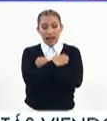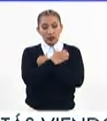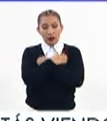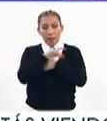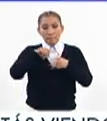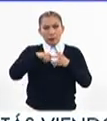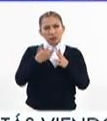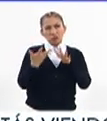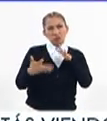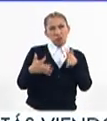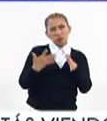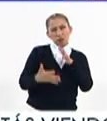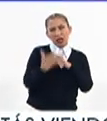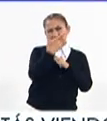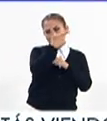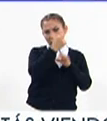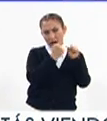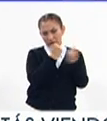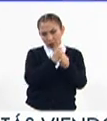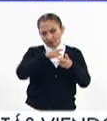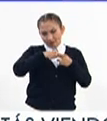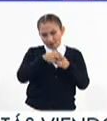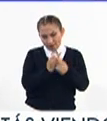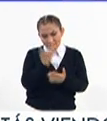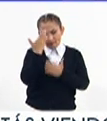educación empezaba aproximadamente a los 7 años.